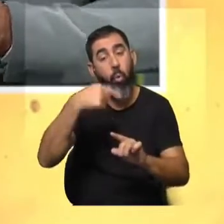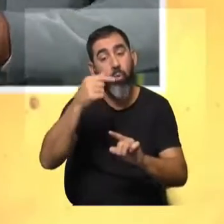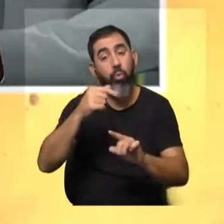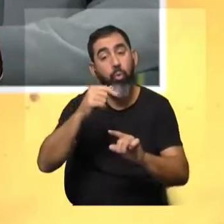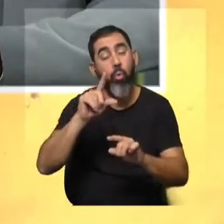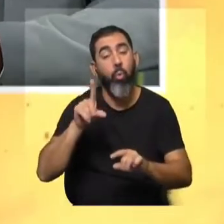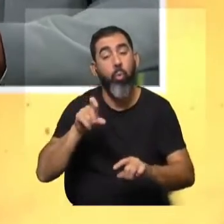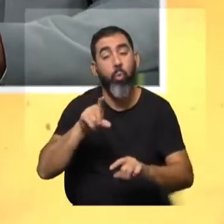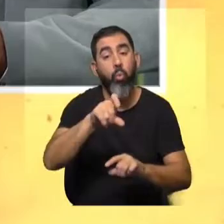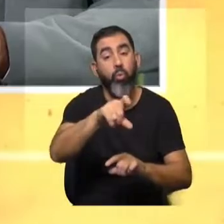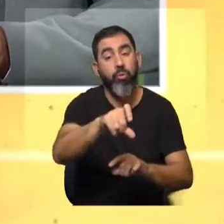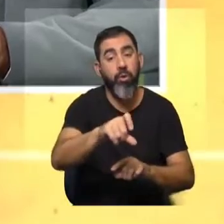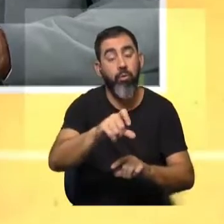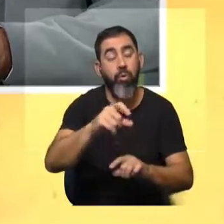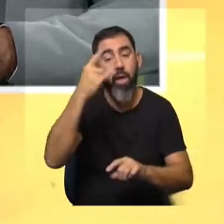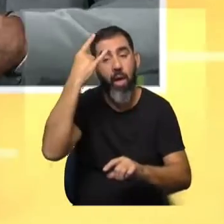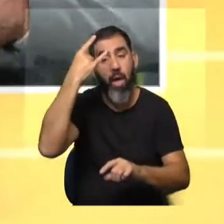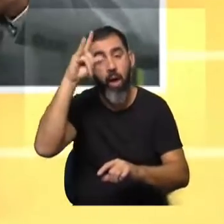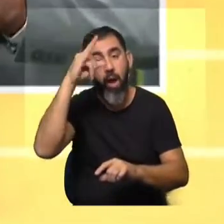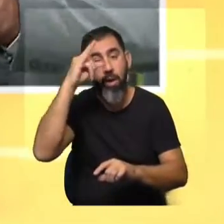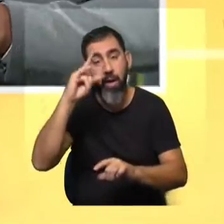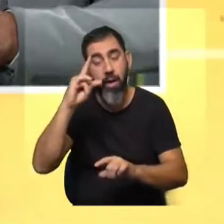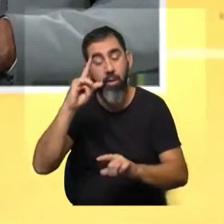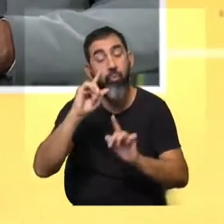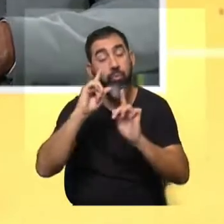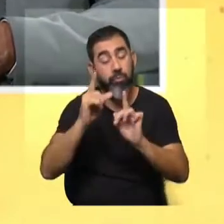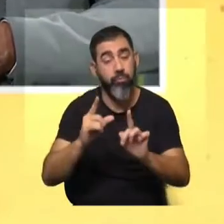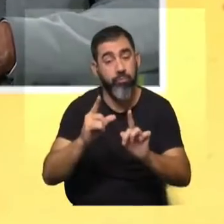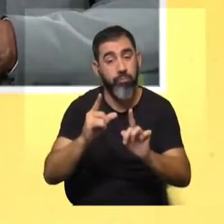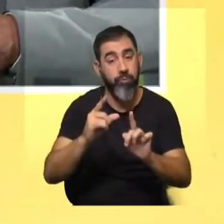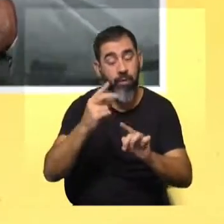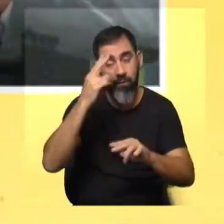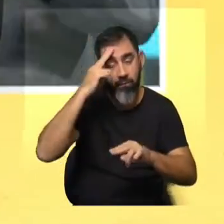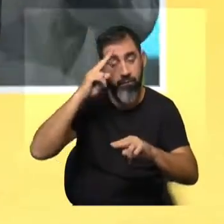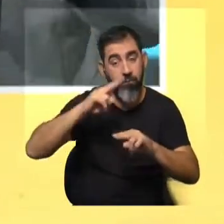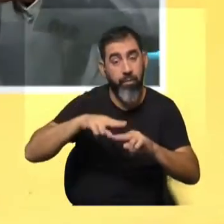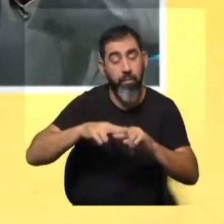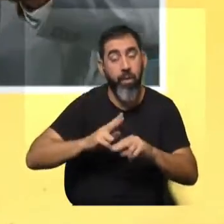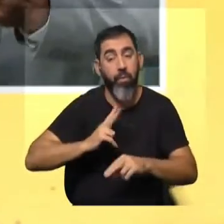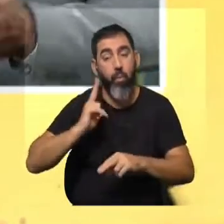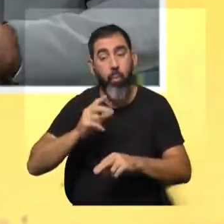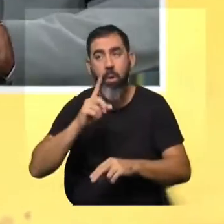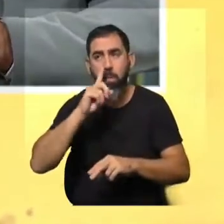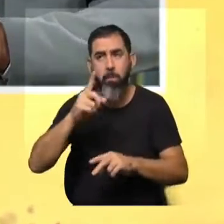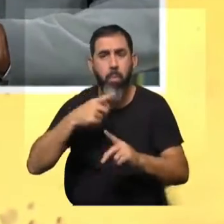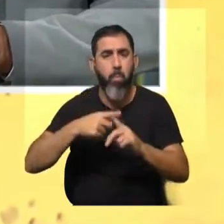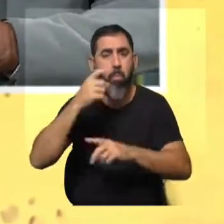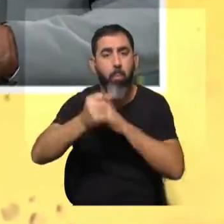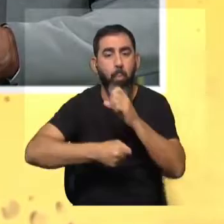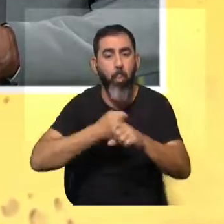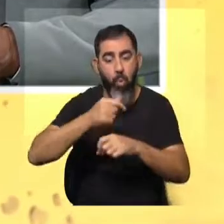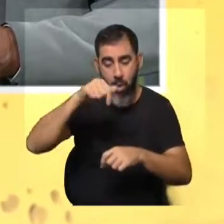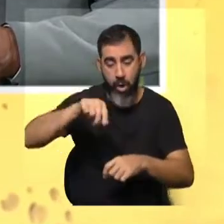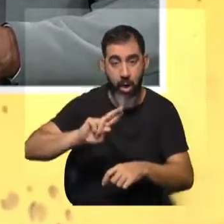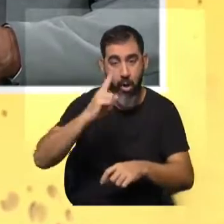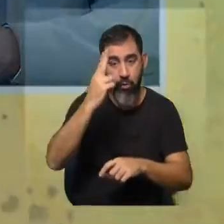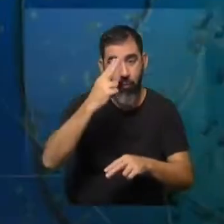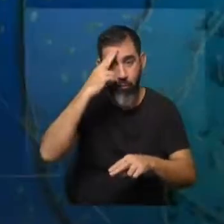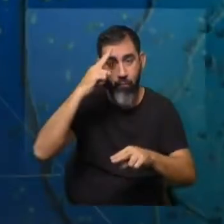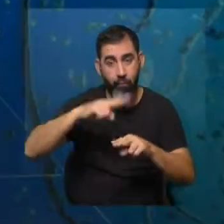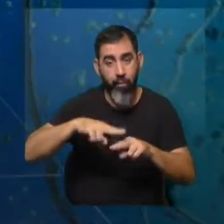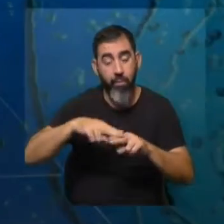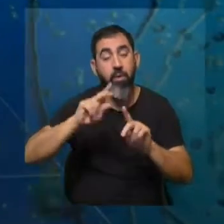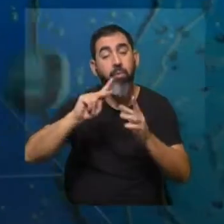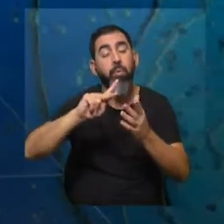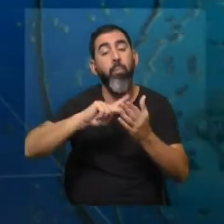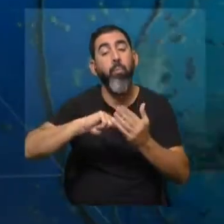gusano barrenador del ganado, que también es una enfermedad humana, hay cerca de 1000 casos por año en Uruguay. Y también hay un proyecto